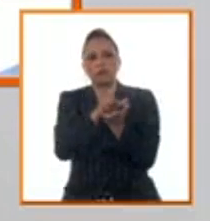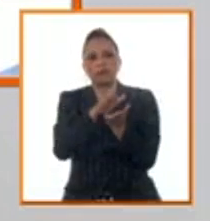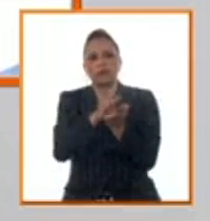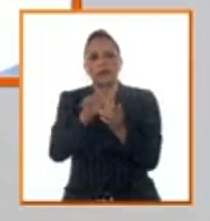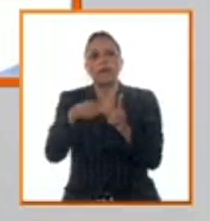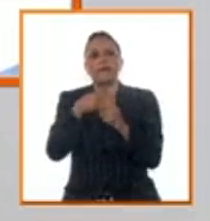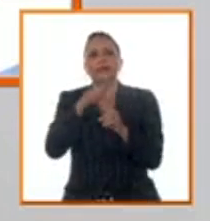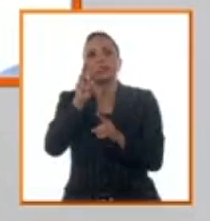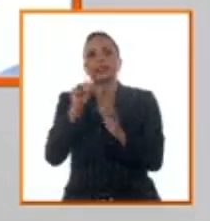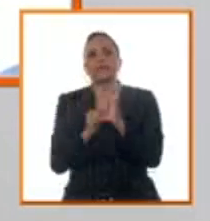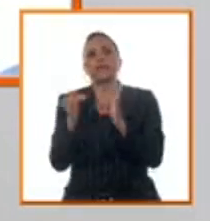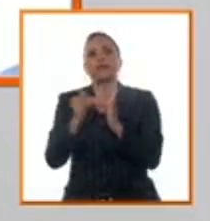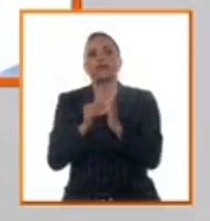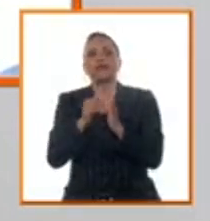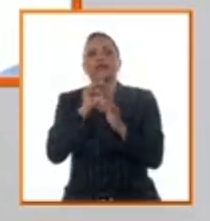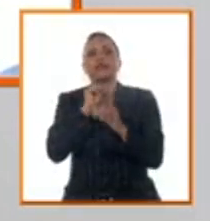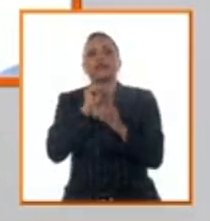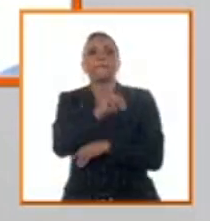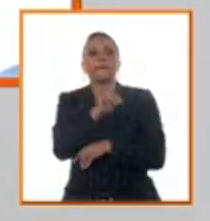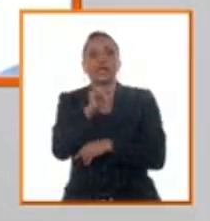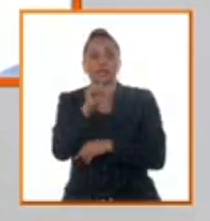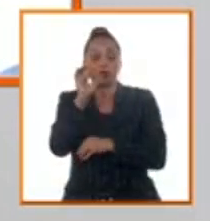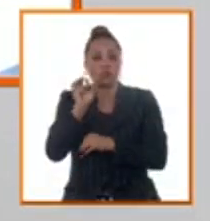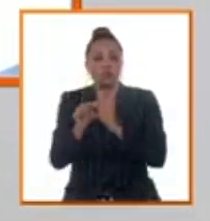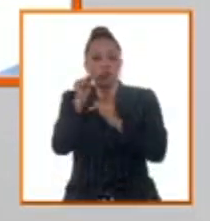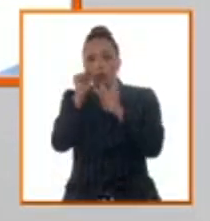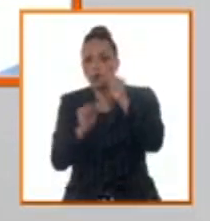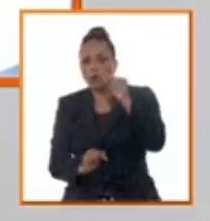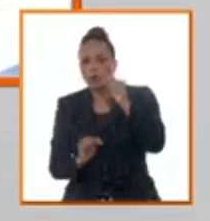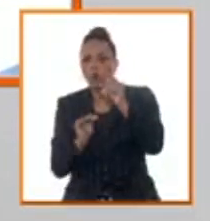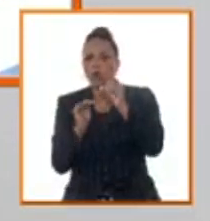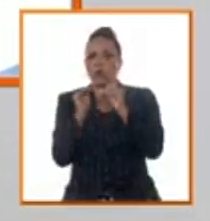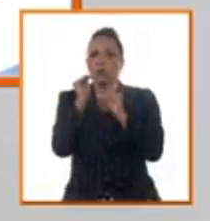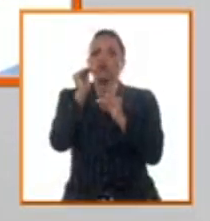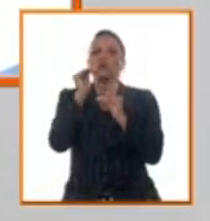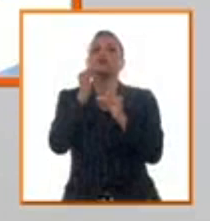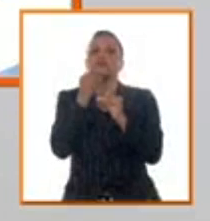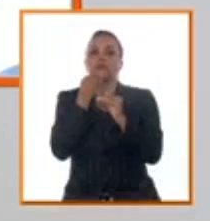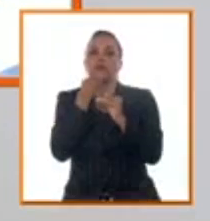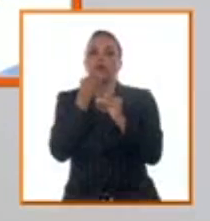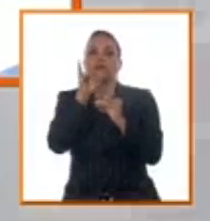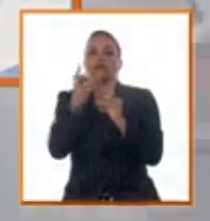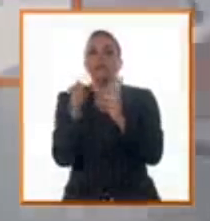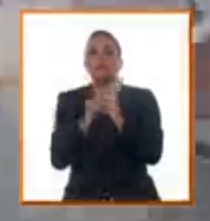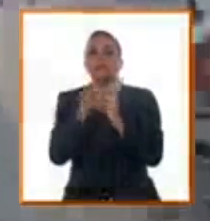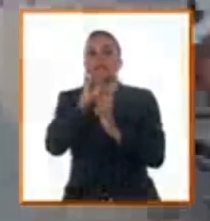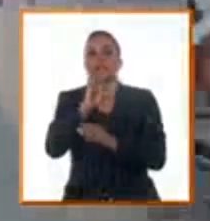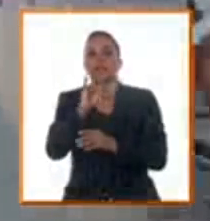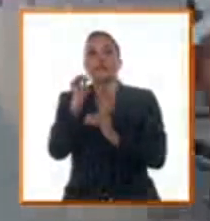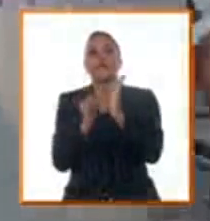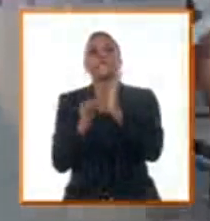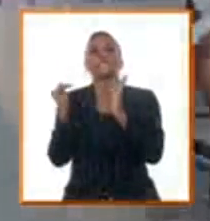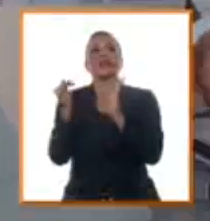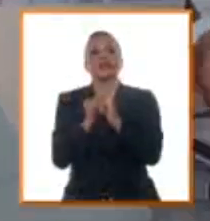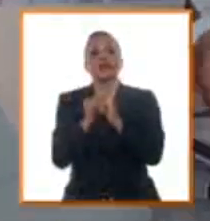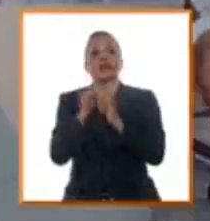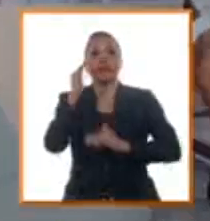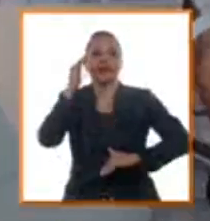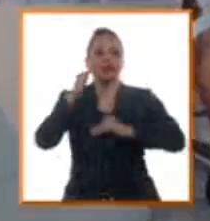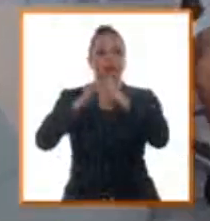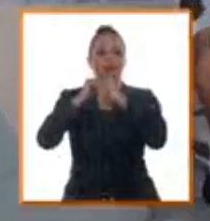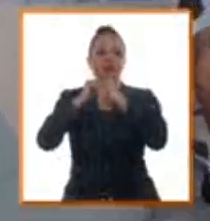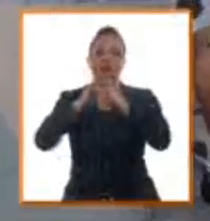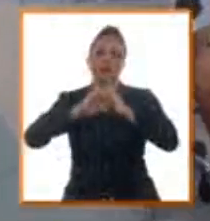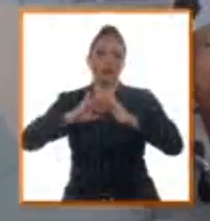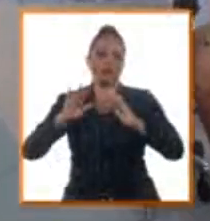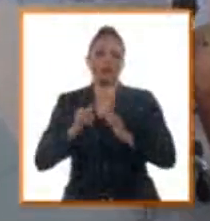millones de metros cúbicos para llegar a la capacidad normal de almacenamiento y 6.700 millones para alcanzar la capacidad. Lo que hace